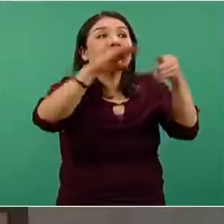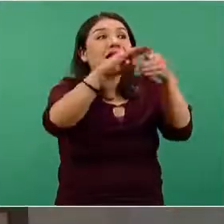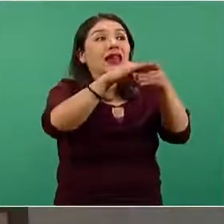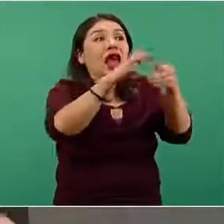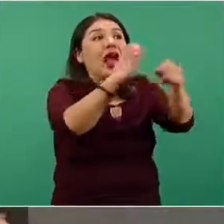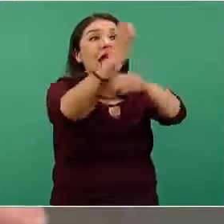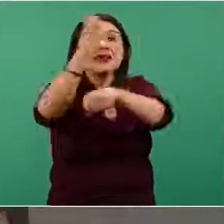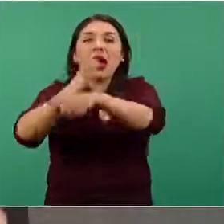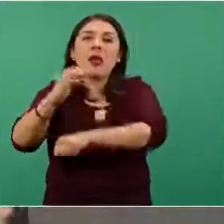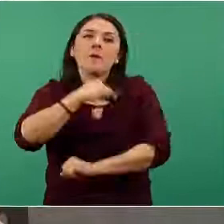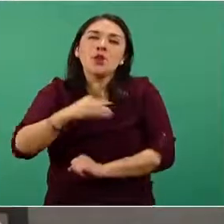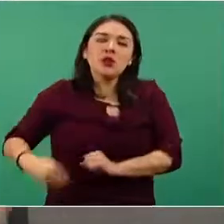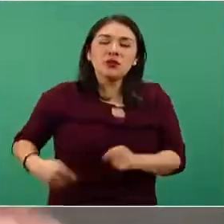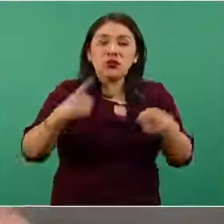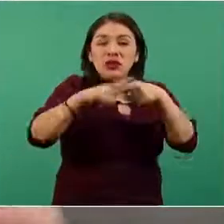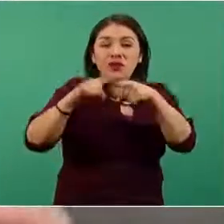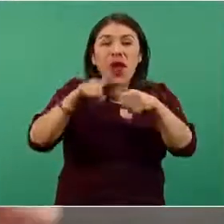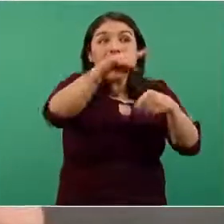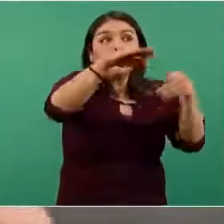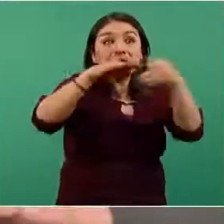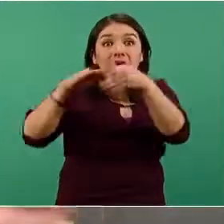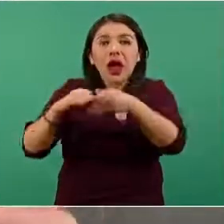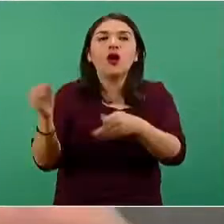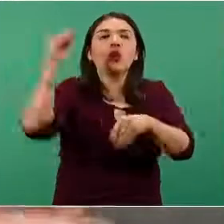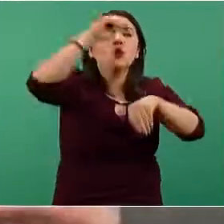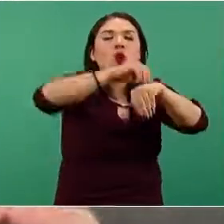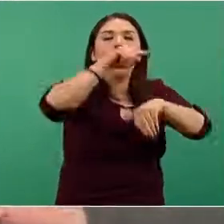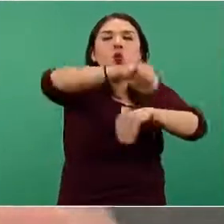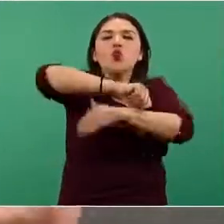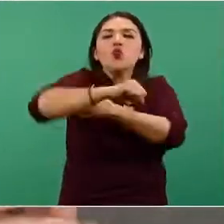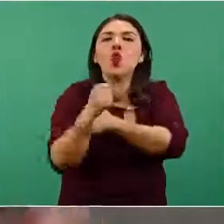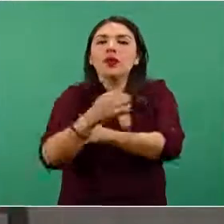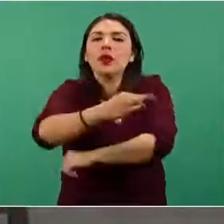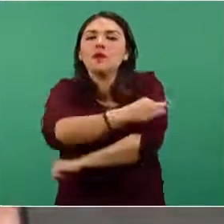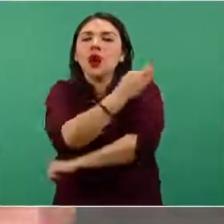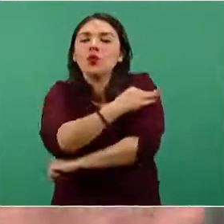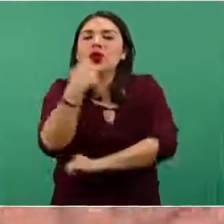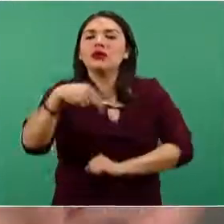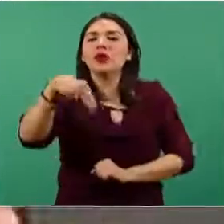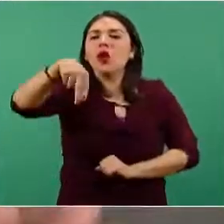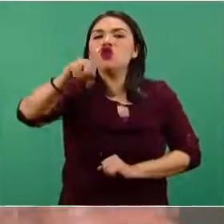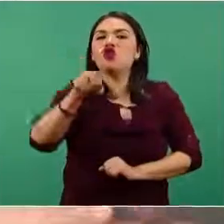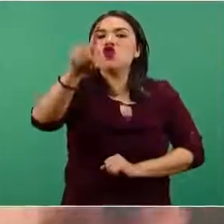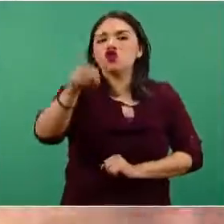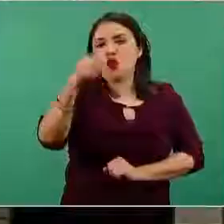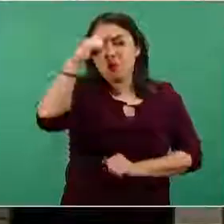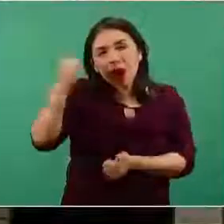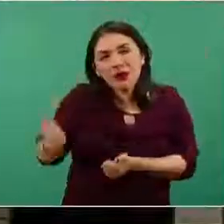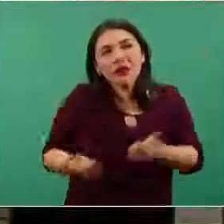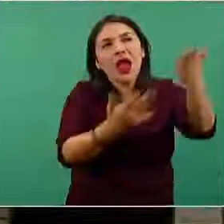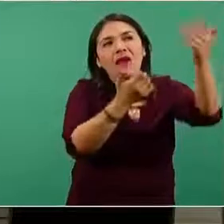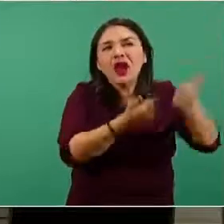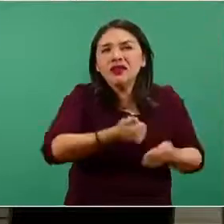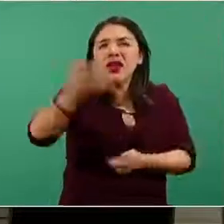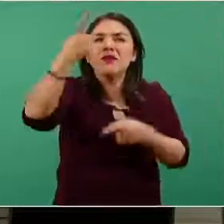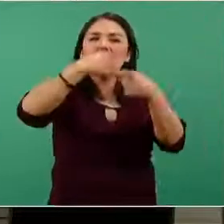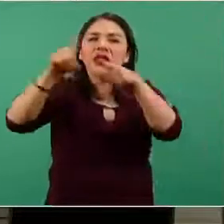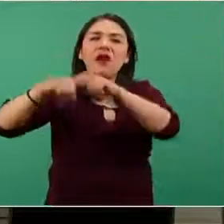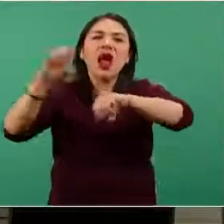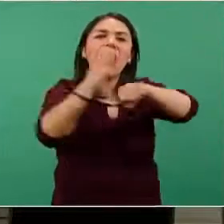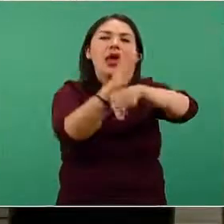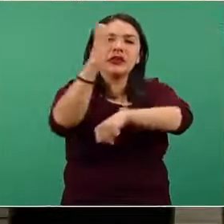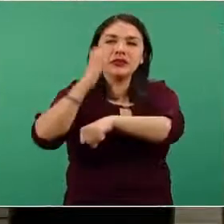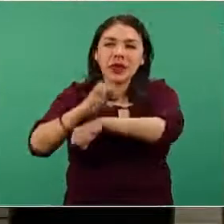entidades federativas, y después, a partir de un mismo sitio o nodo, se distribuye a 2 o 3 o 4